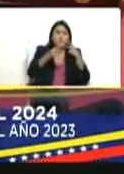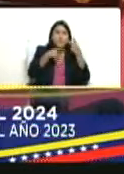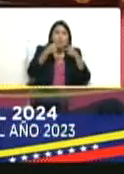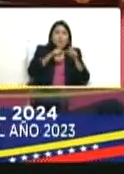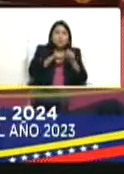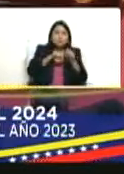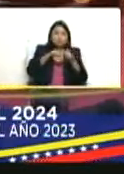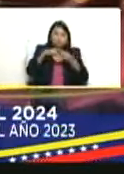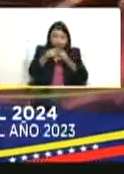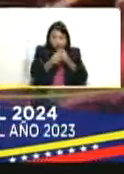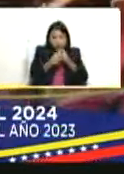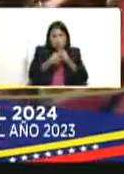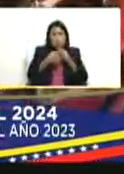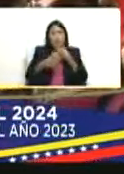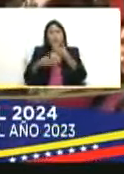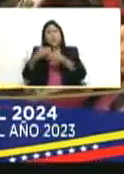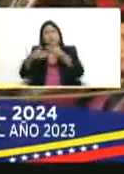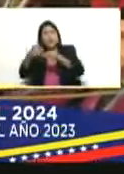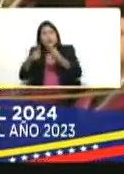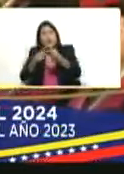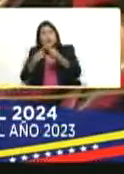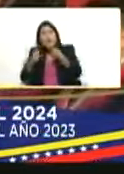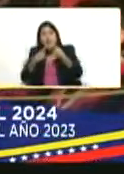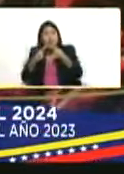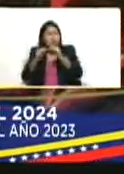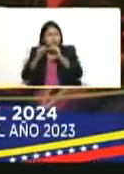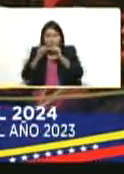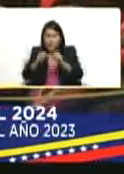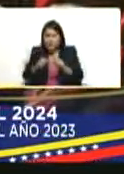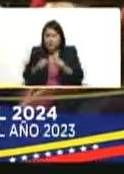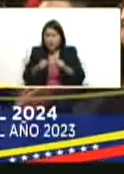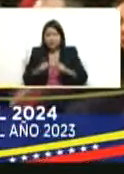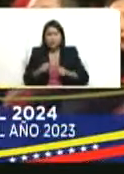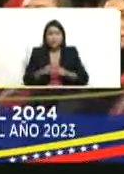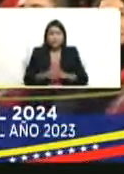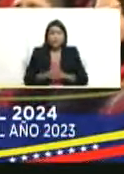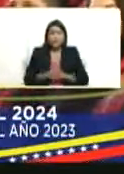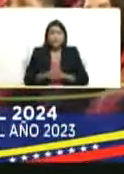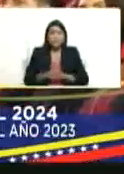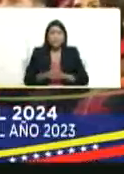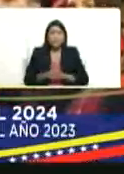Un proceso de diálogo persistente